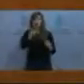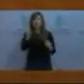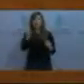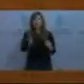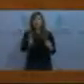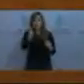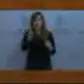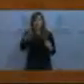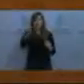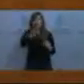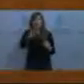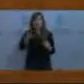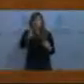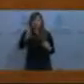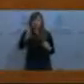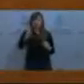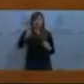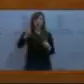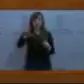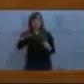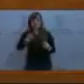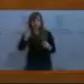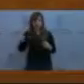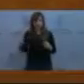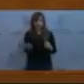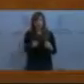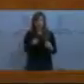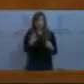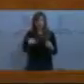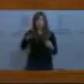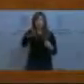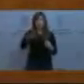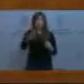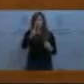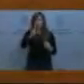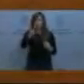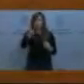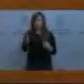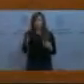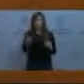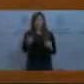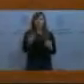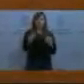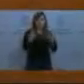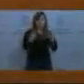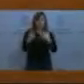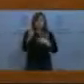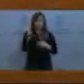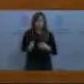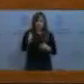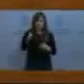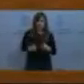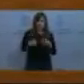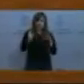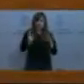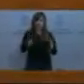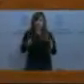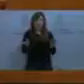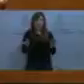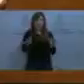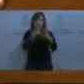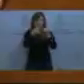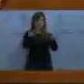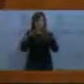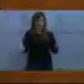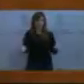Área 3, UBI móvil. Área 4, UBI móvil. Área 5, UBI móvil. Área 6, UBI móvil. Área 7, UBI móvil. Área 8, UBI móvil. ¿Qué diferencia hay entre una